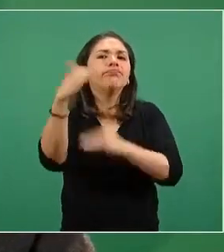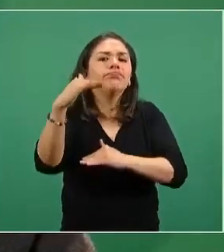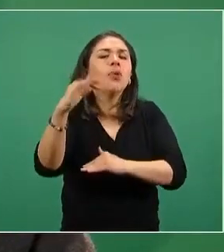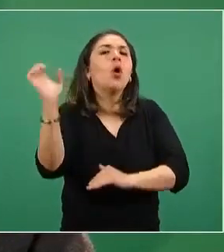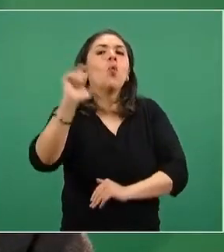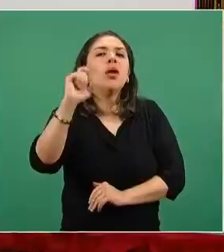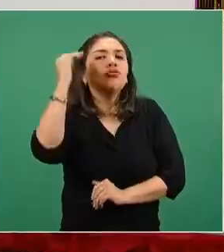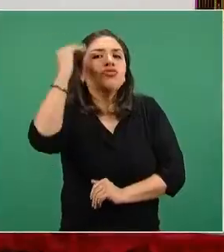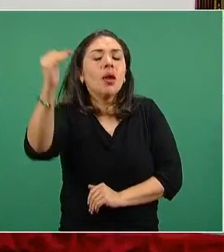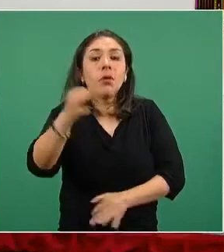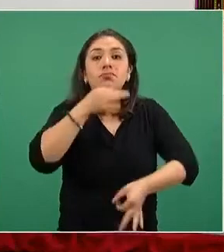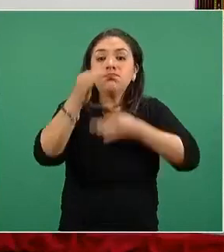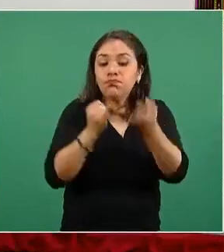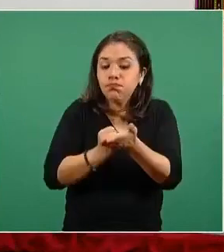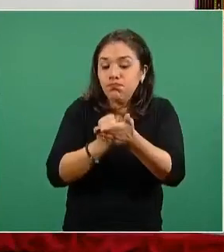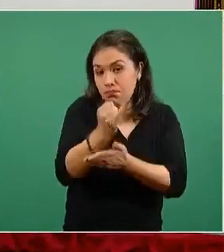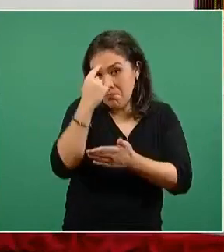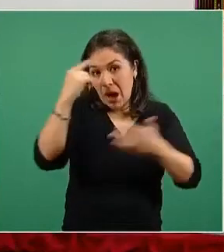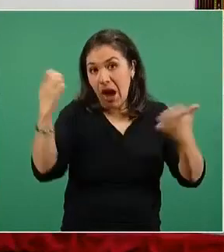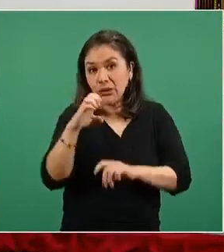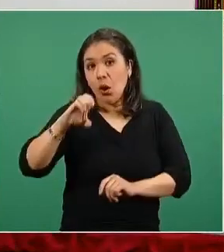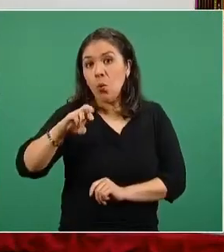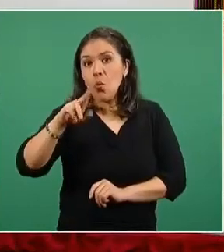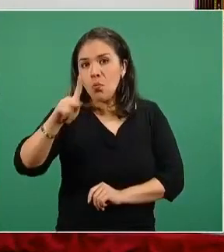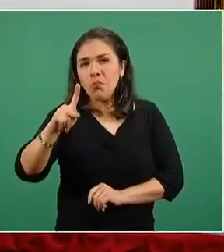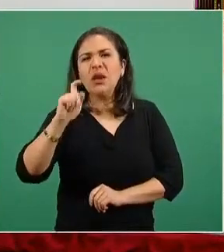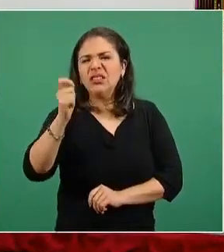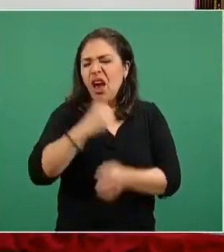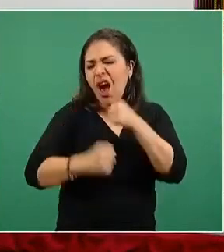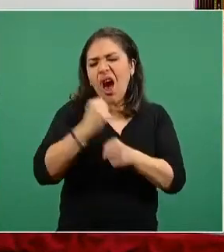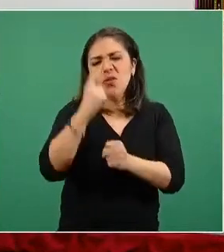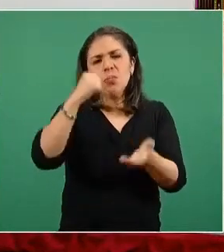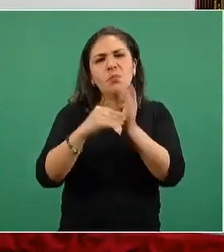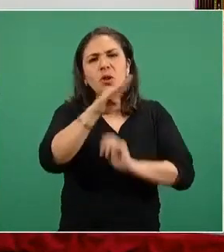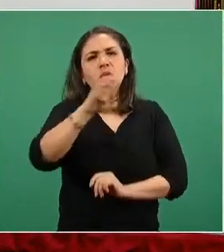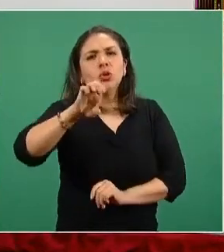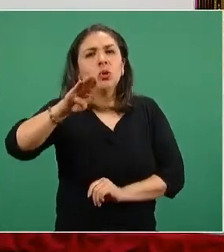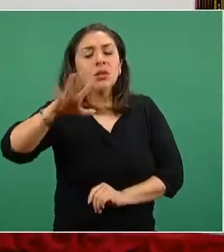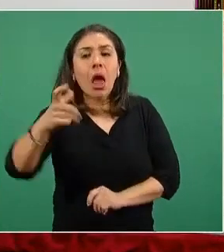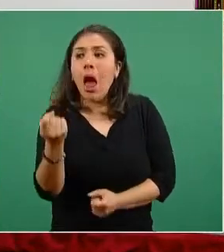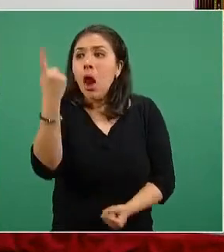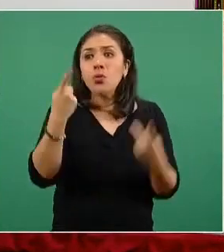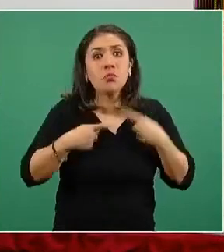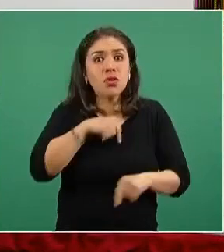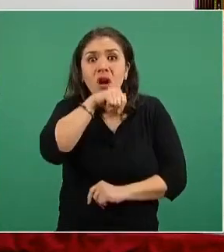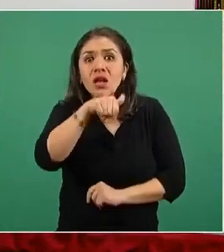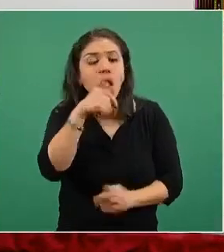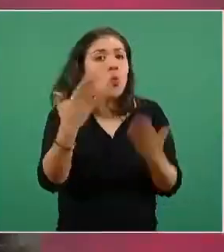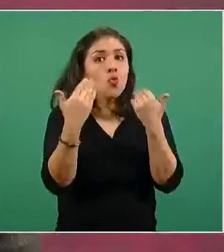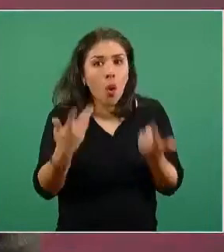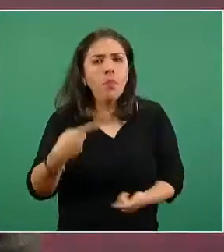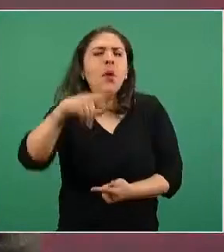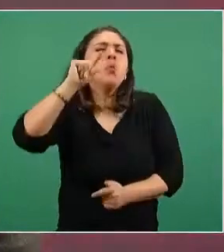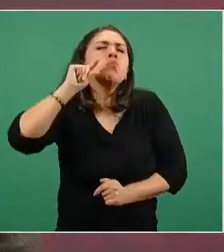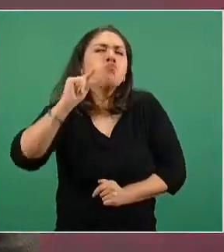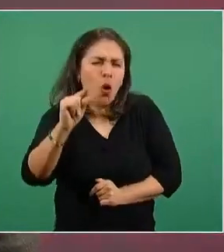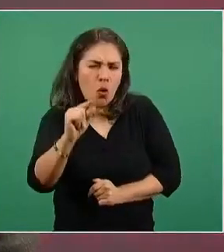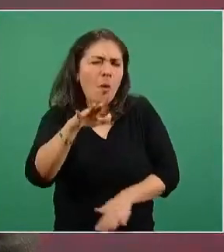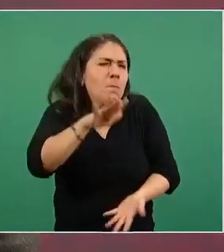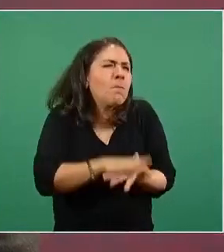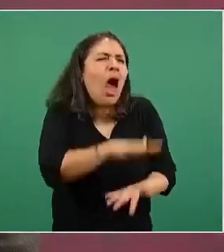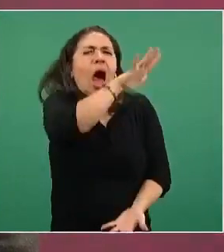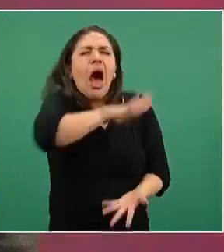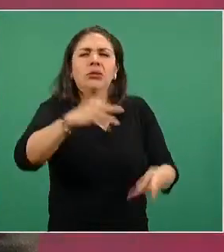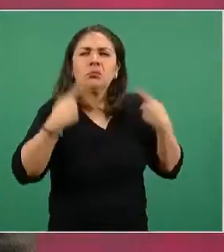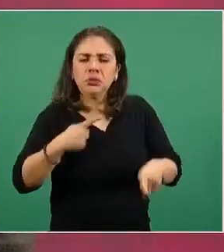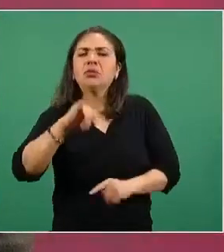fue emitido el decreto de creación de la CURP en 1995, entonces hay quien no lo tiene. Pero es la minoría, la gran mayoría de la población lo